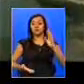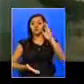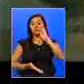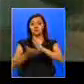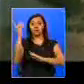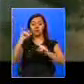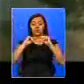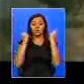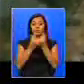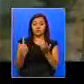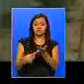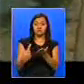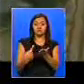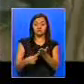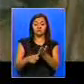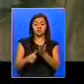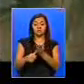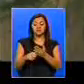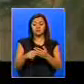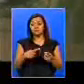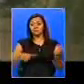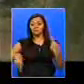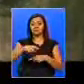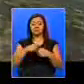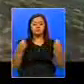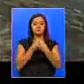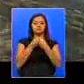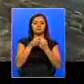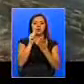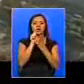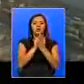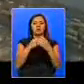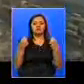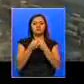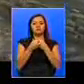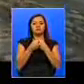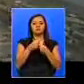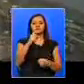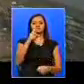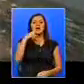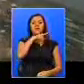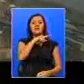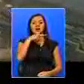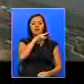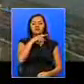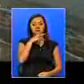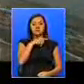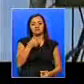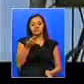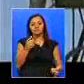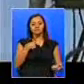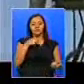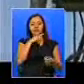ampliado de itinerante, que estuvimos en la provincia, estuvimos en Delec, estuvimos en Cañar,